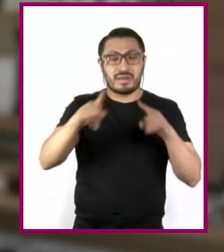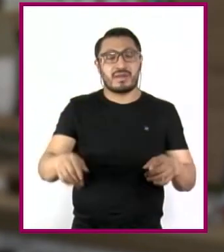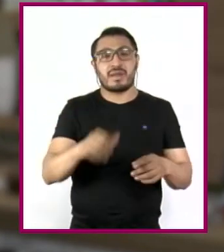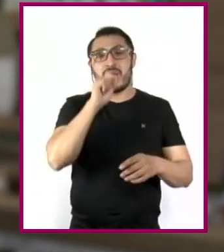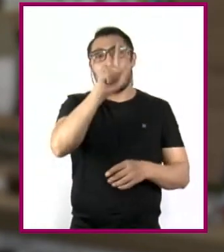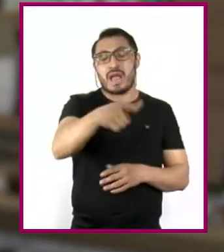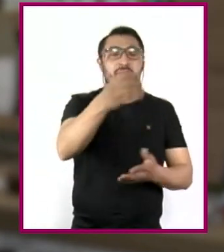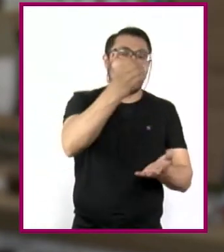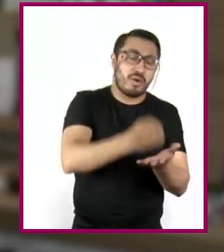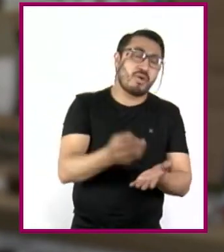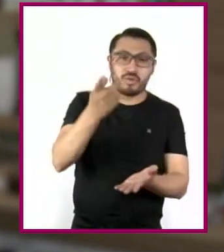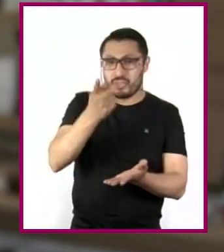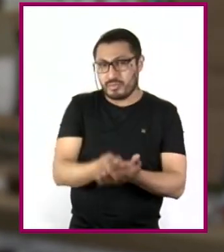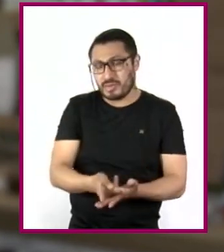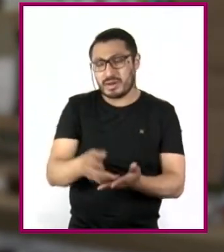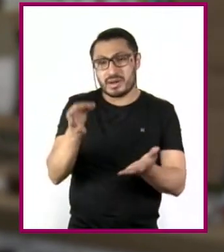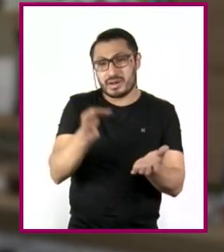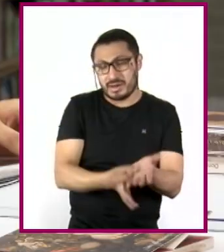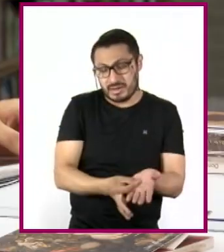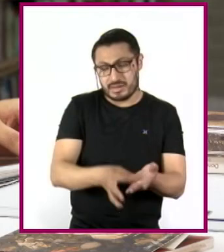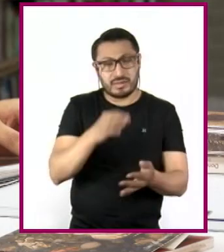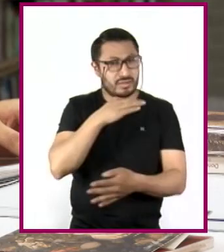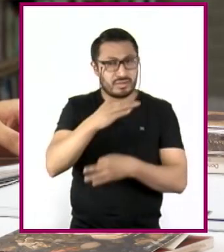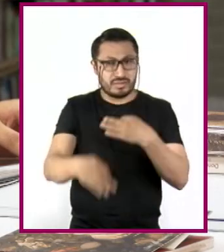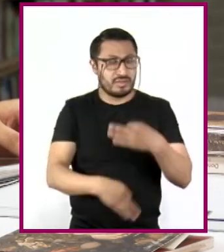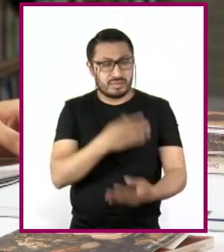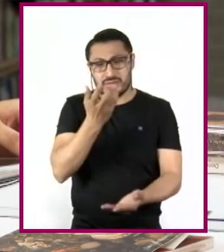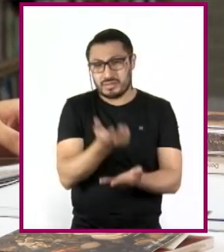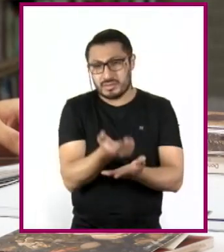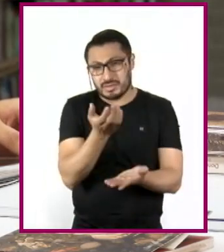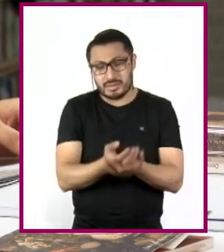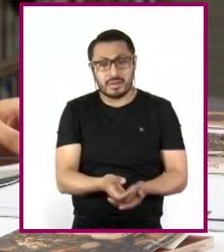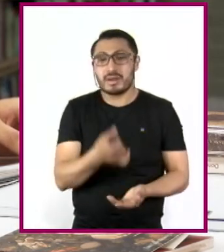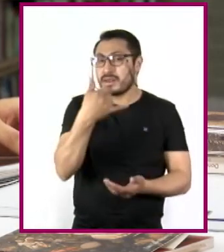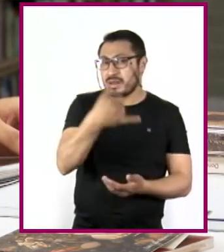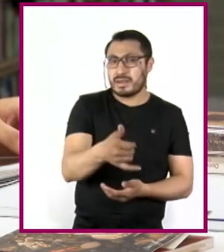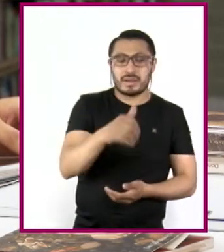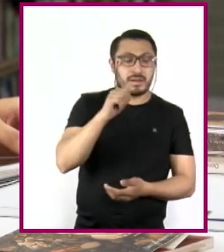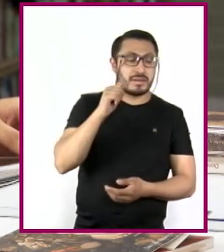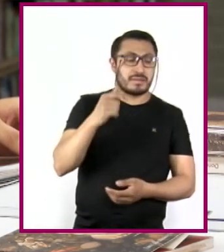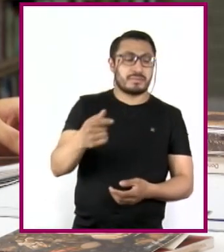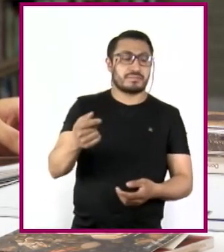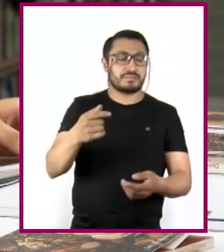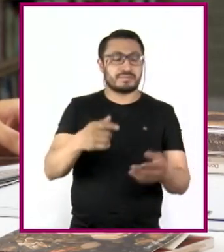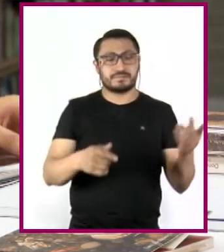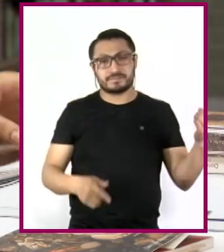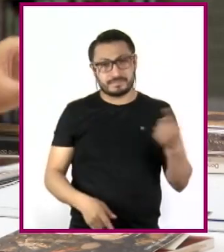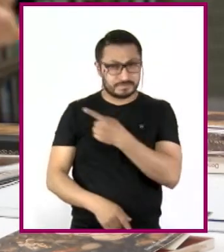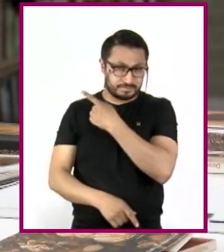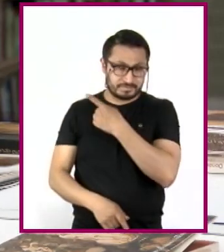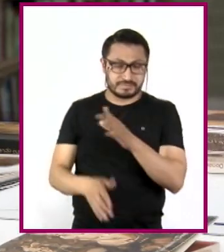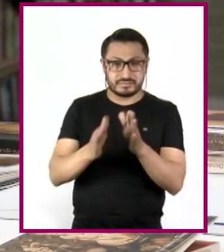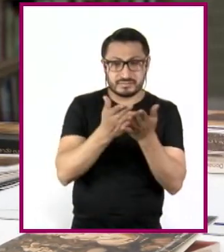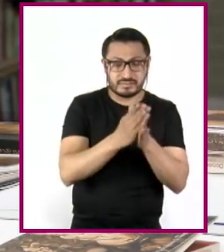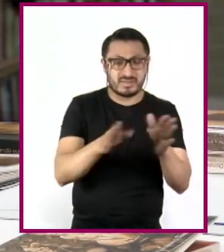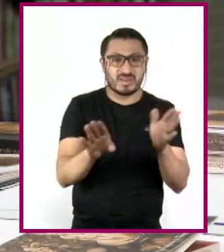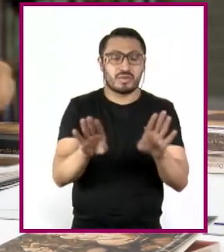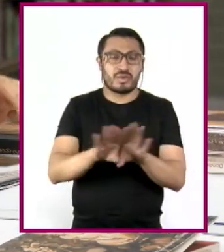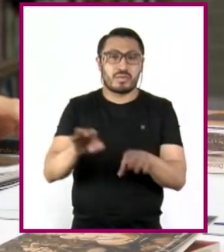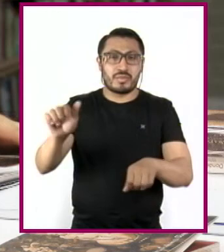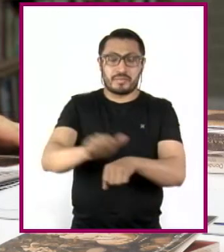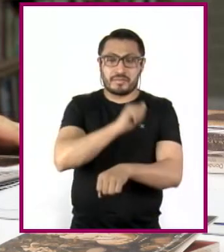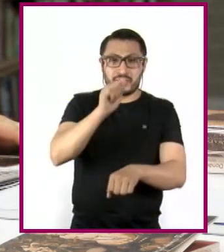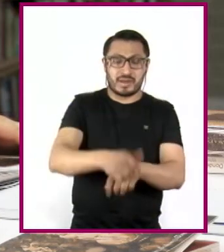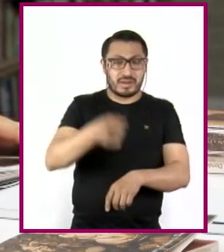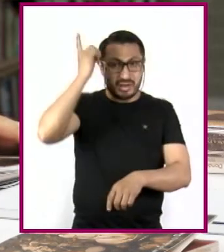oro, plata y de hierro y cobre. Y también la alegoría en la que se presenta el alma como un carro tirado por dos caballos.